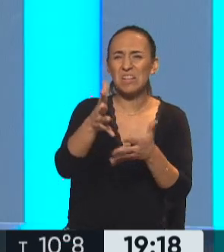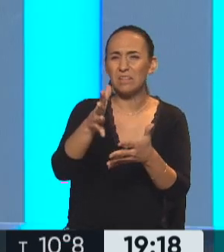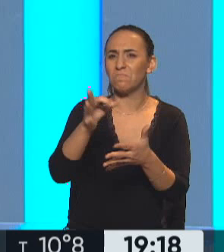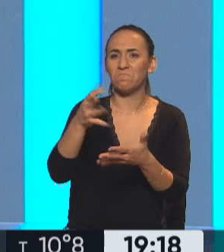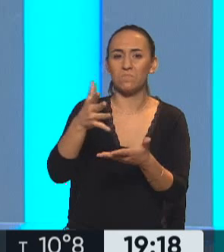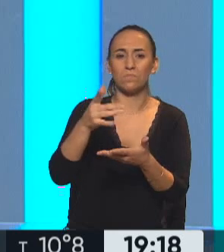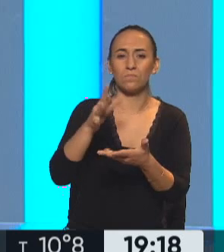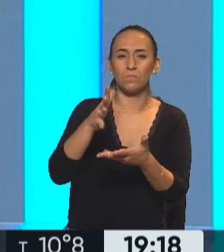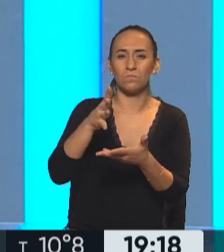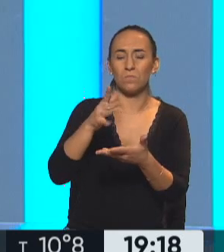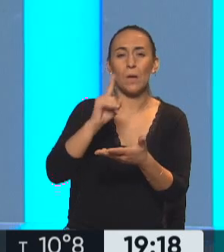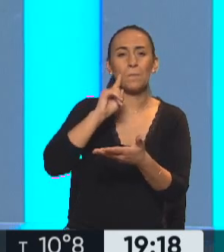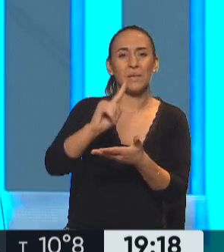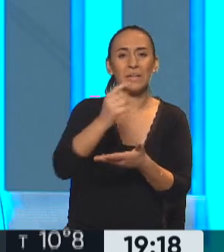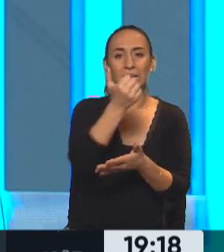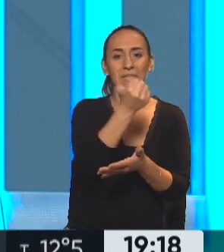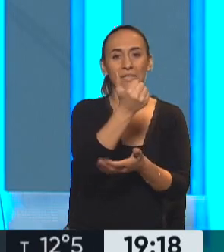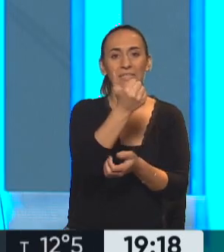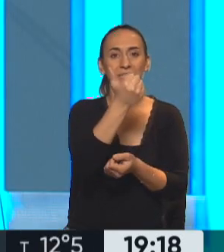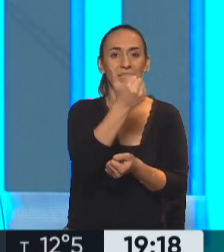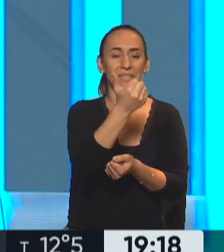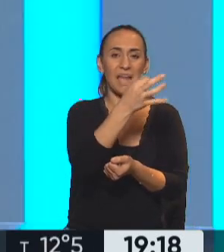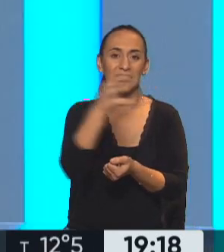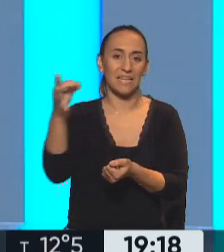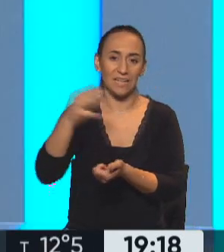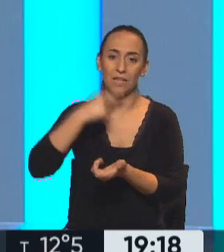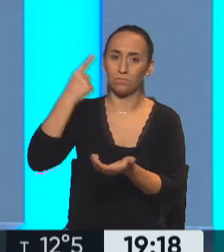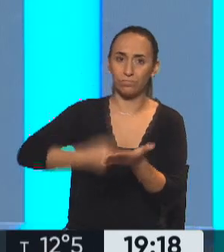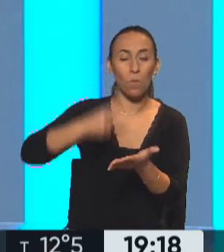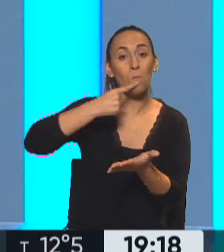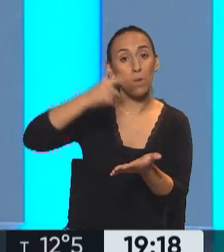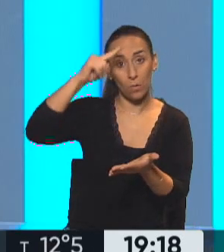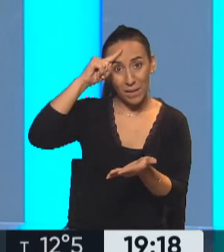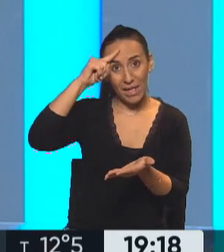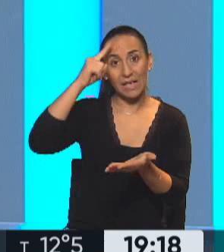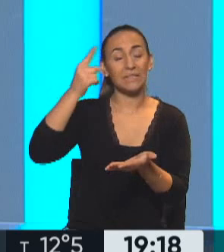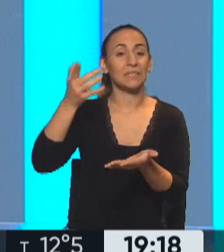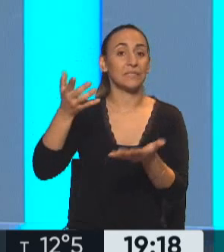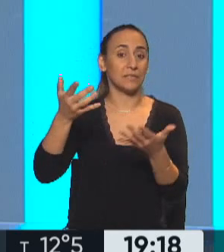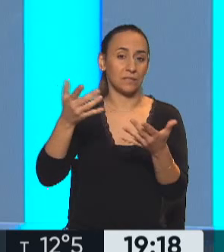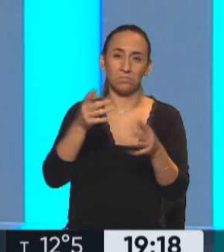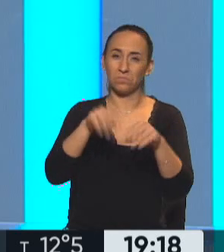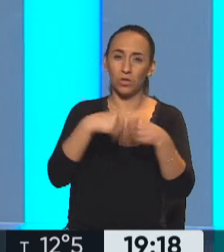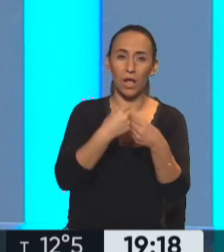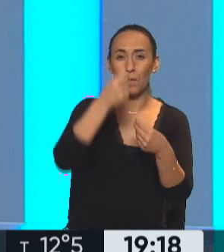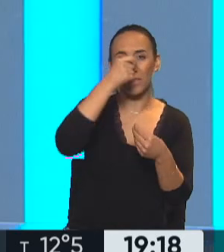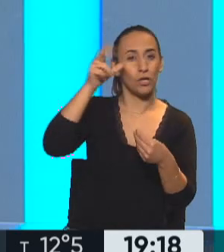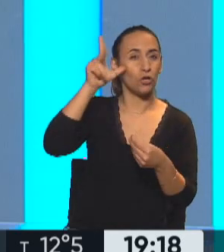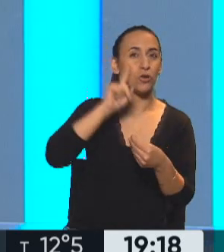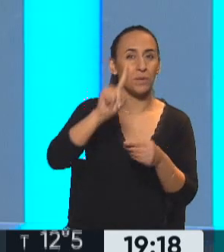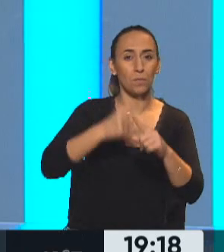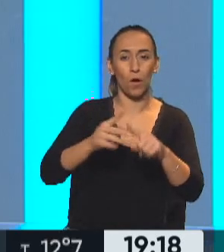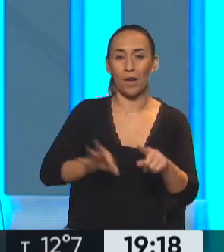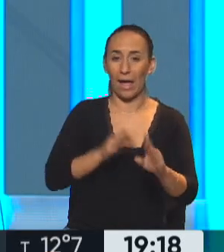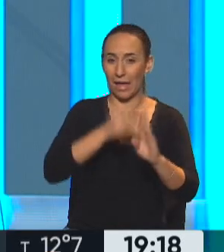dicta algo así como 1.600 sentencias mensuales, son unas 28.000 al año. Una